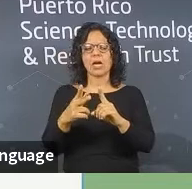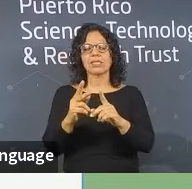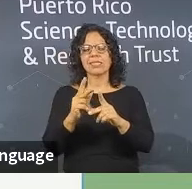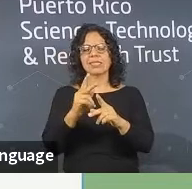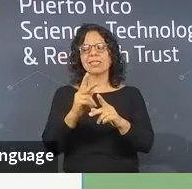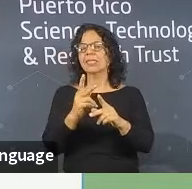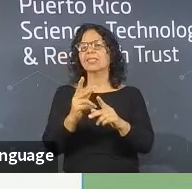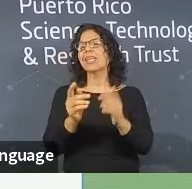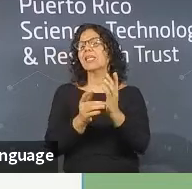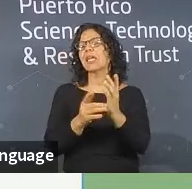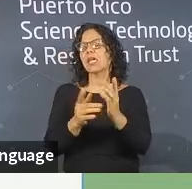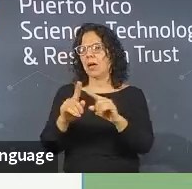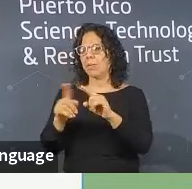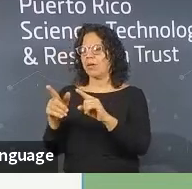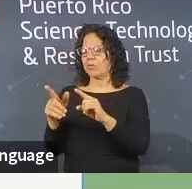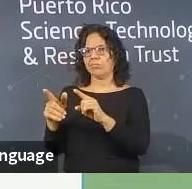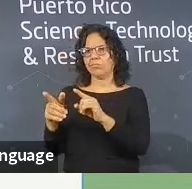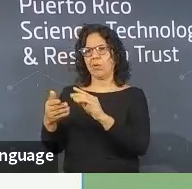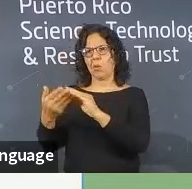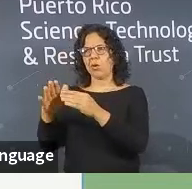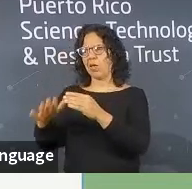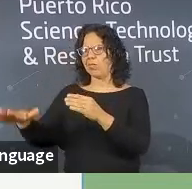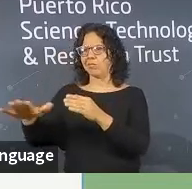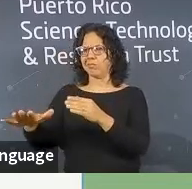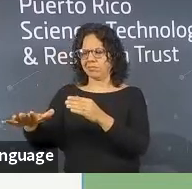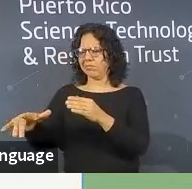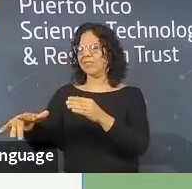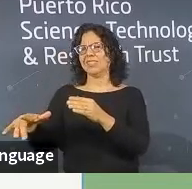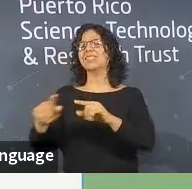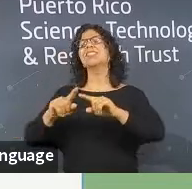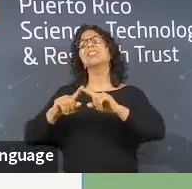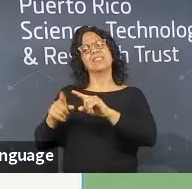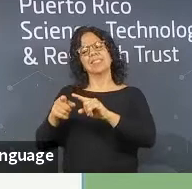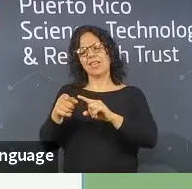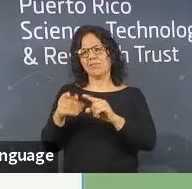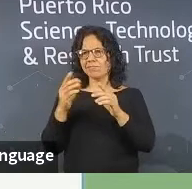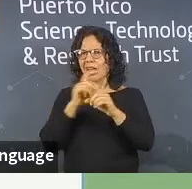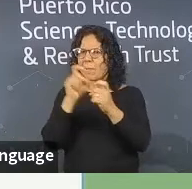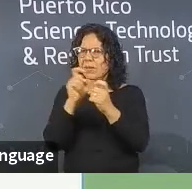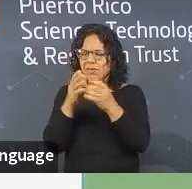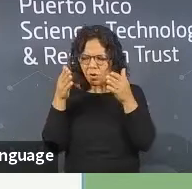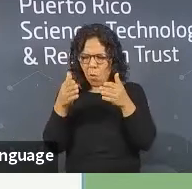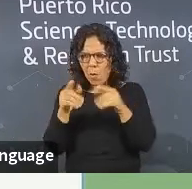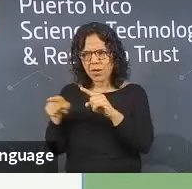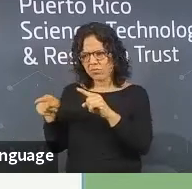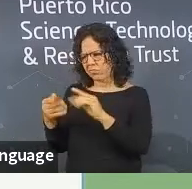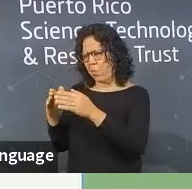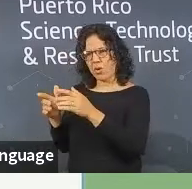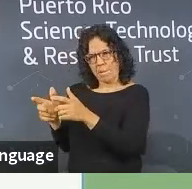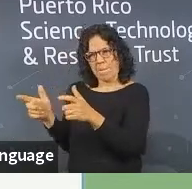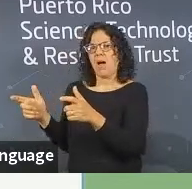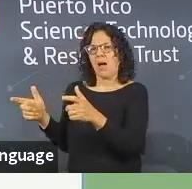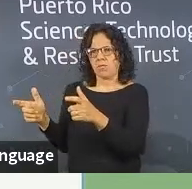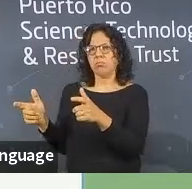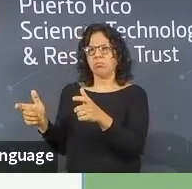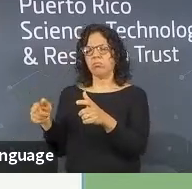más grande y en una casa tal vez puede ser puntual el tipo de tratamiento que se haga. Entonces, el tipo de maquinaria que se va